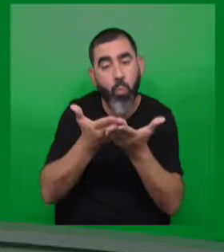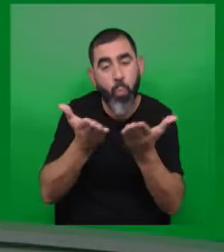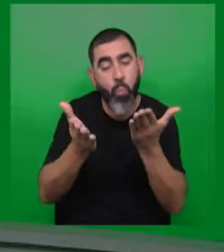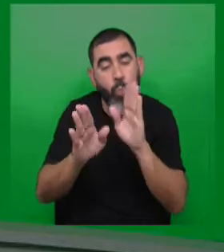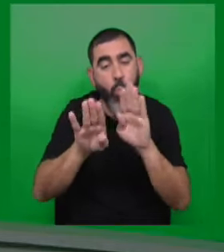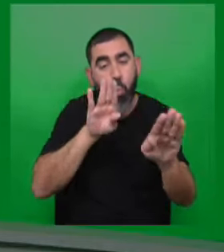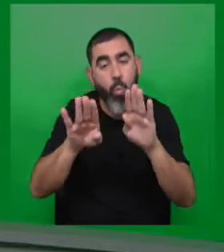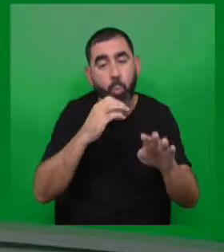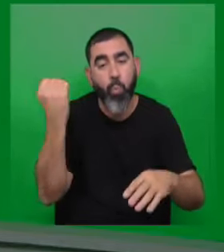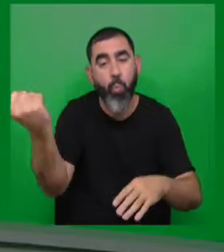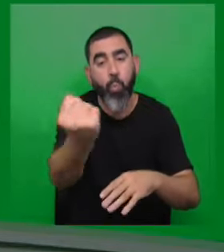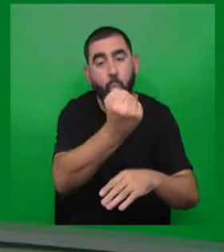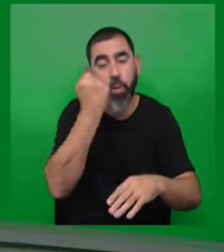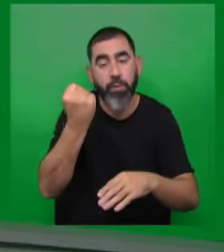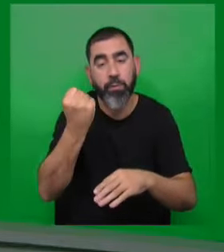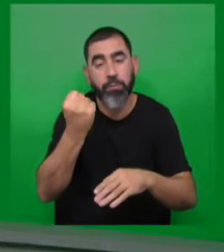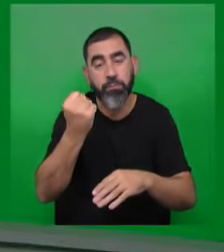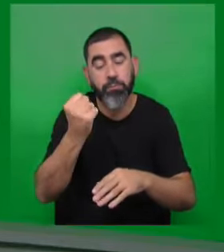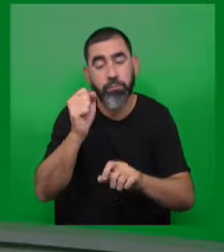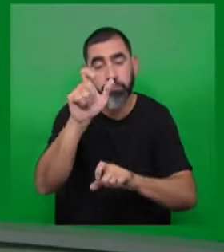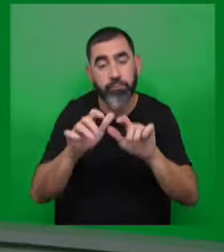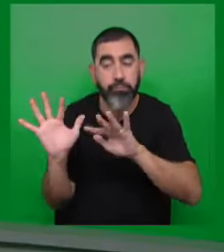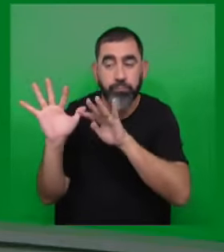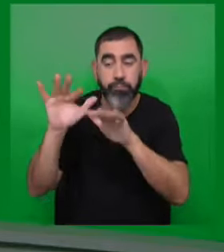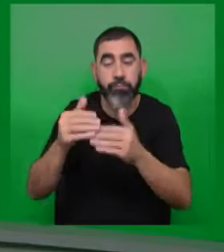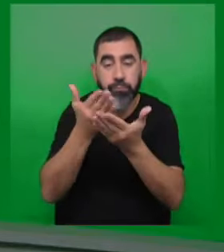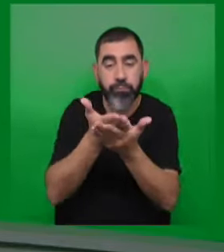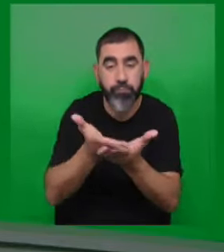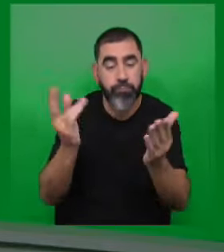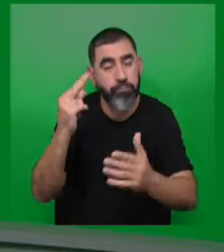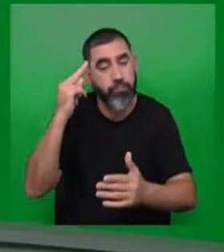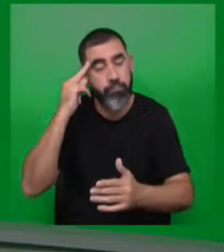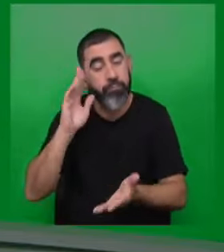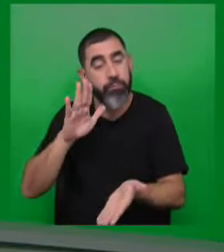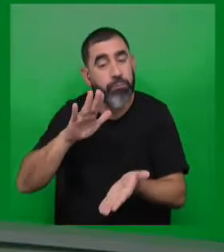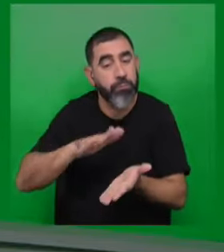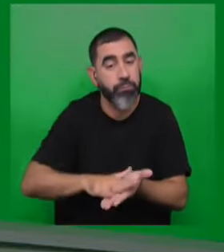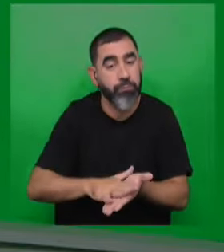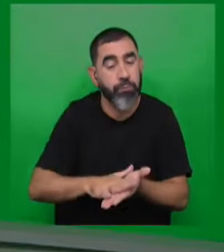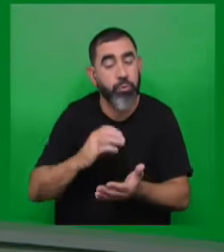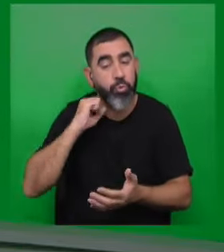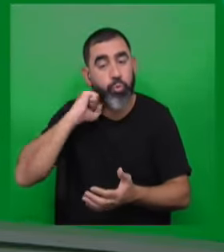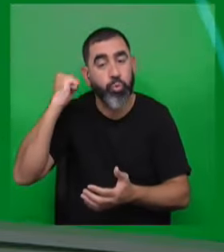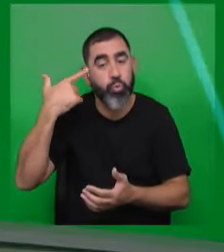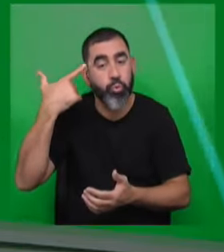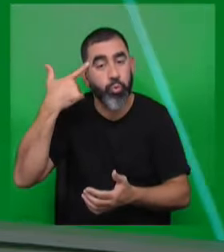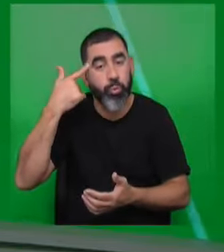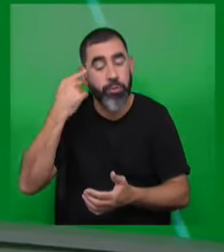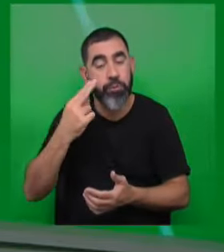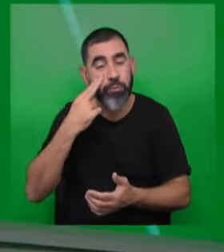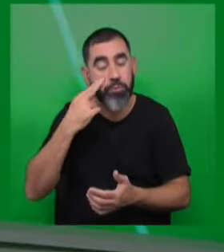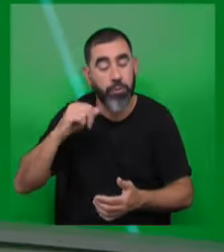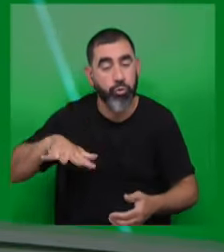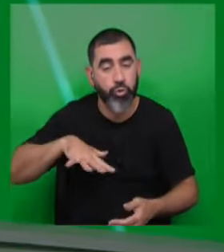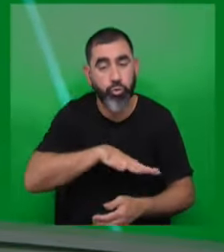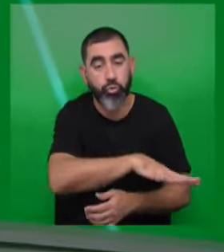muy importante que está convocando a la ciudadanía para visibilizar y reflexionar sobre el suicidio como problema social.